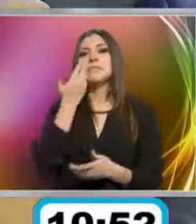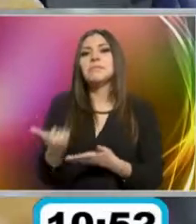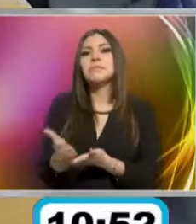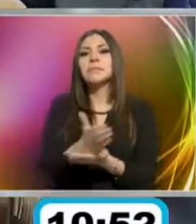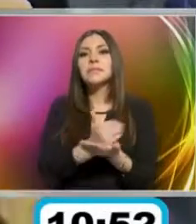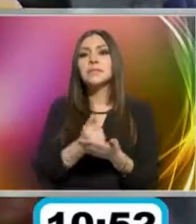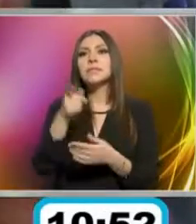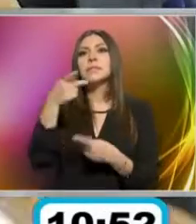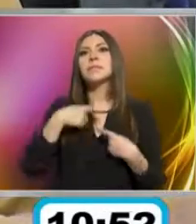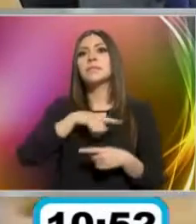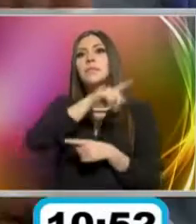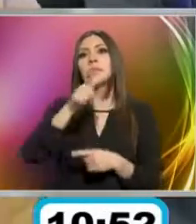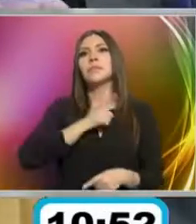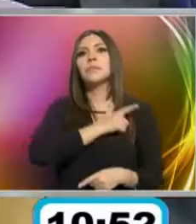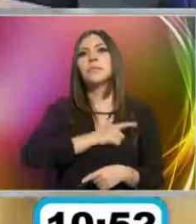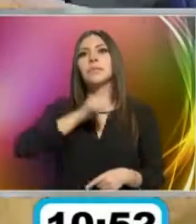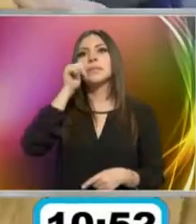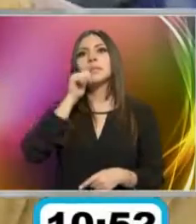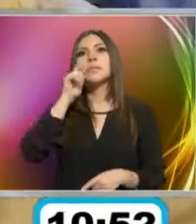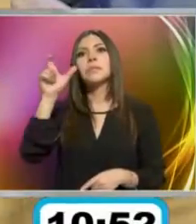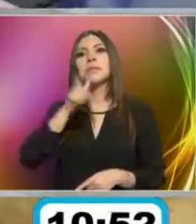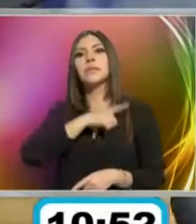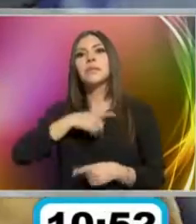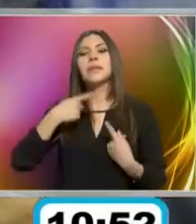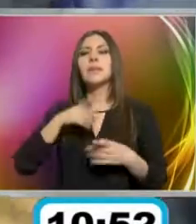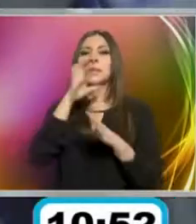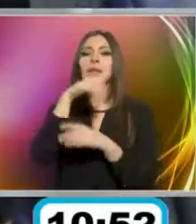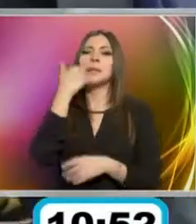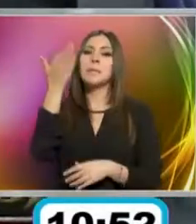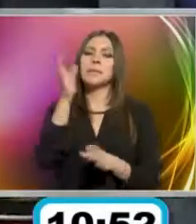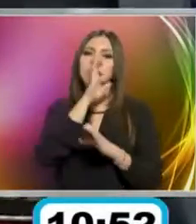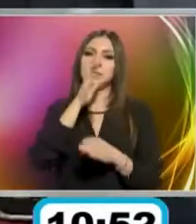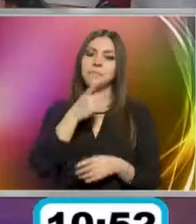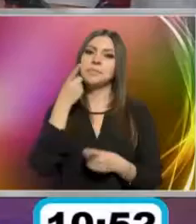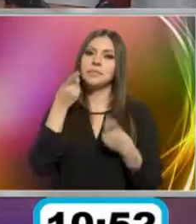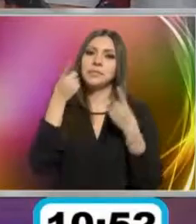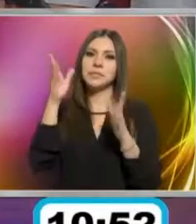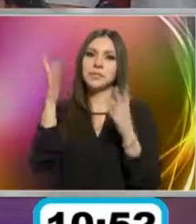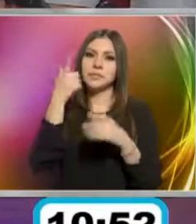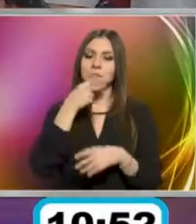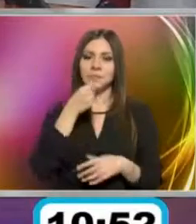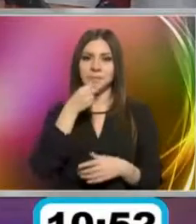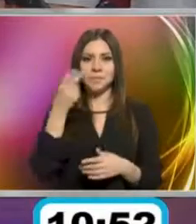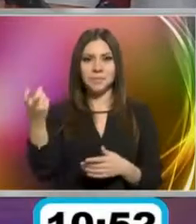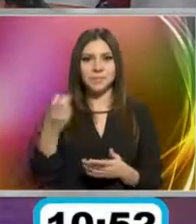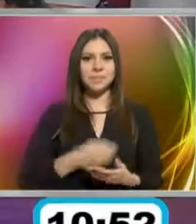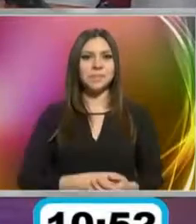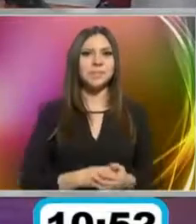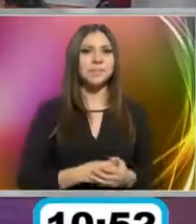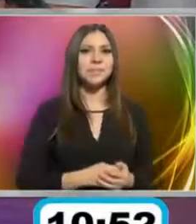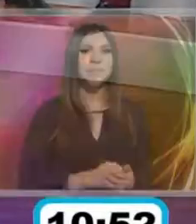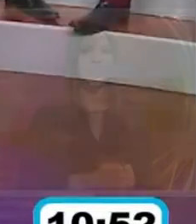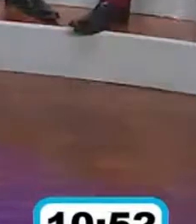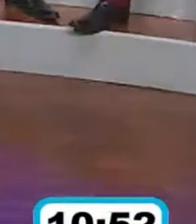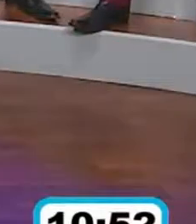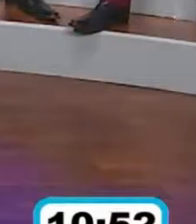que nos la siguen pidiendo y pidiendo cada noche que nos presentamos. Ahí está el Me Pegó la Gana. Buenísima. Pues adelante, fuerte el aplauso para Toño Lizárraga aquí en tus ciudades.